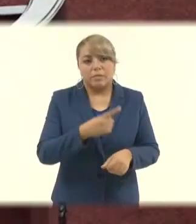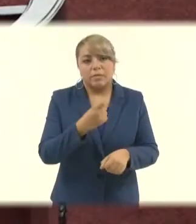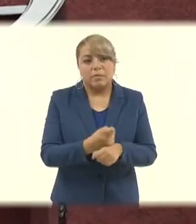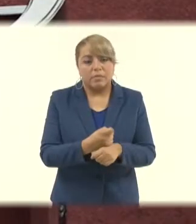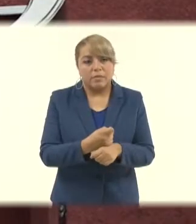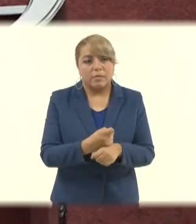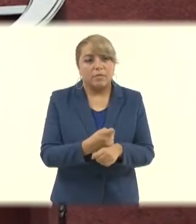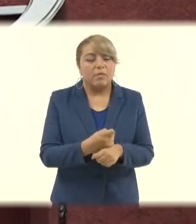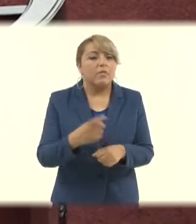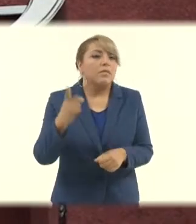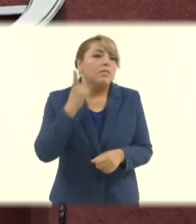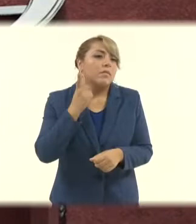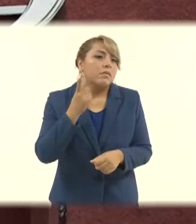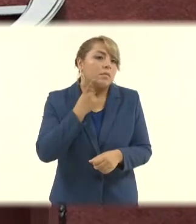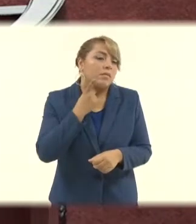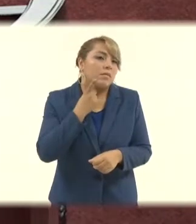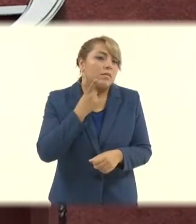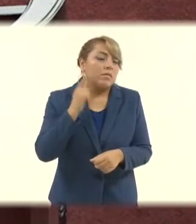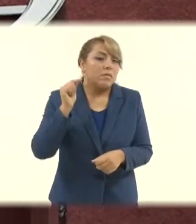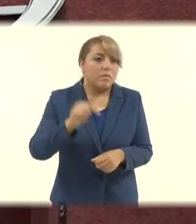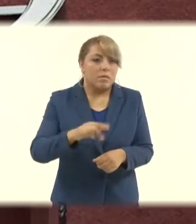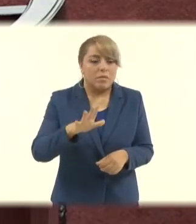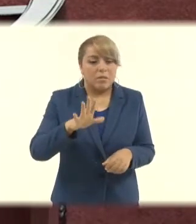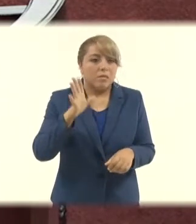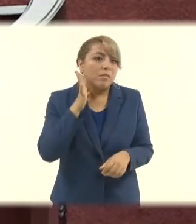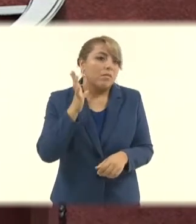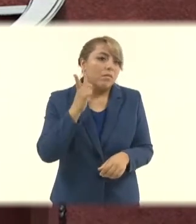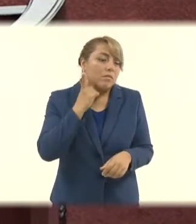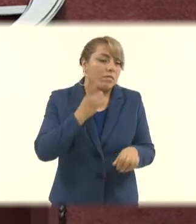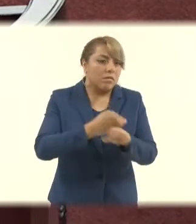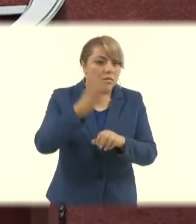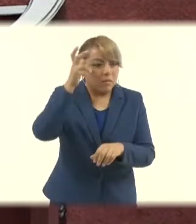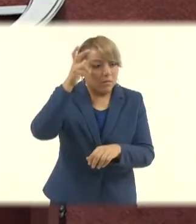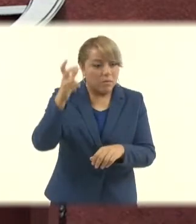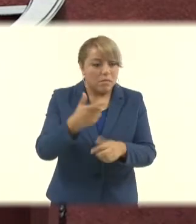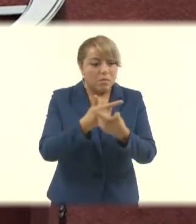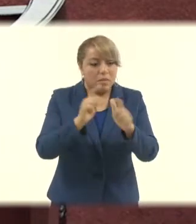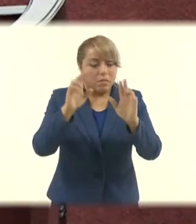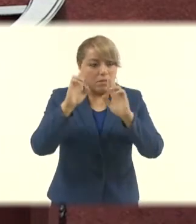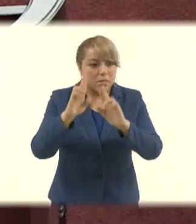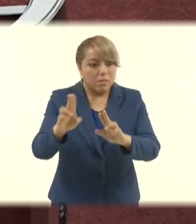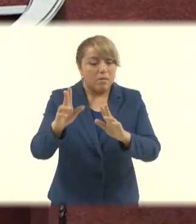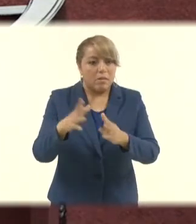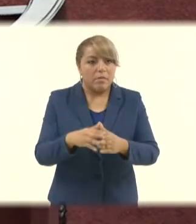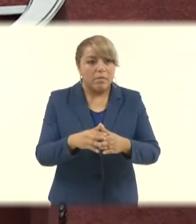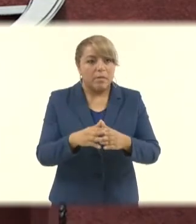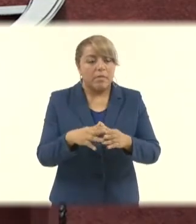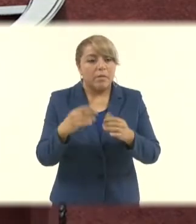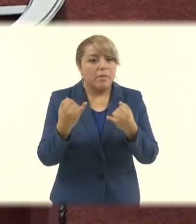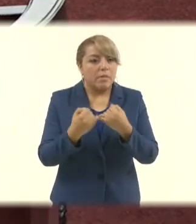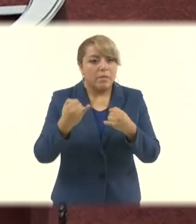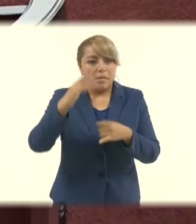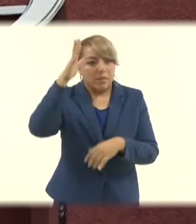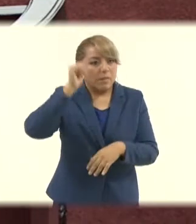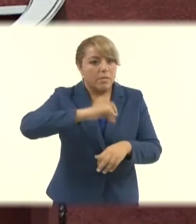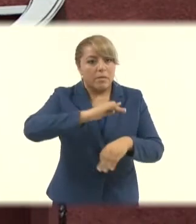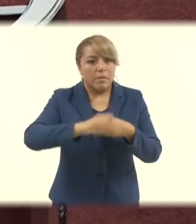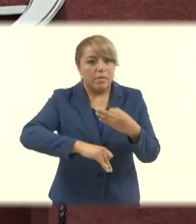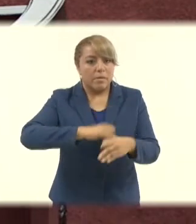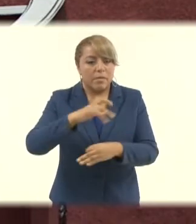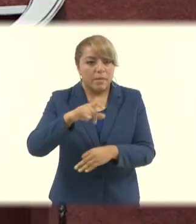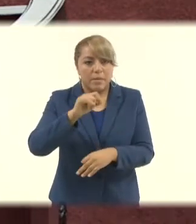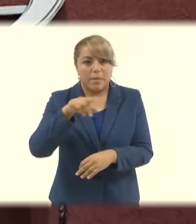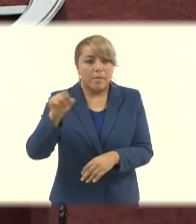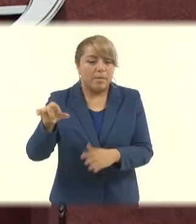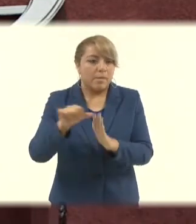la diputación permanente de este honorable congreso del estado libre y soberano de hidalgo de conformidad con lo dispuesto por